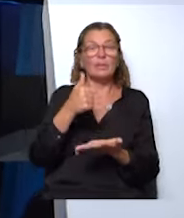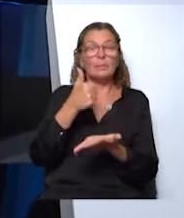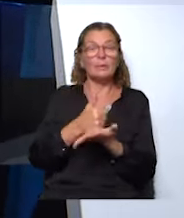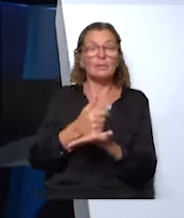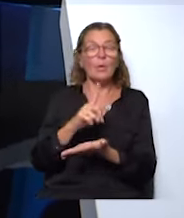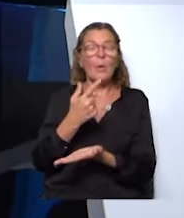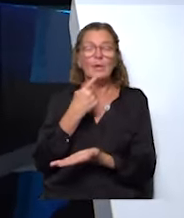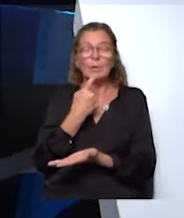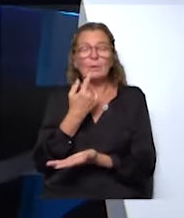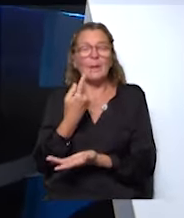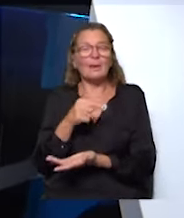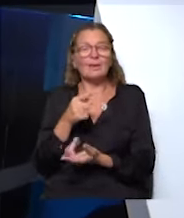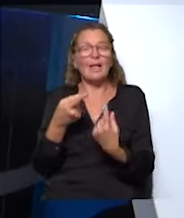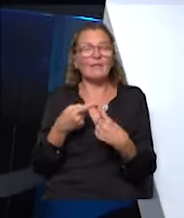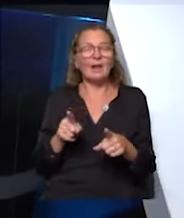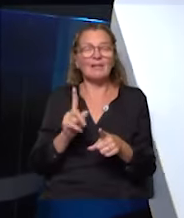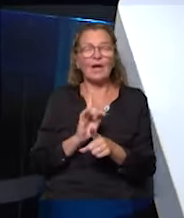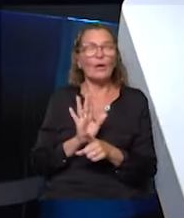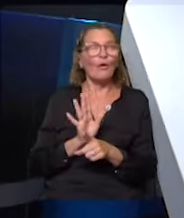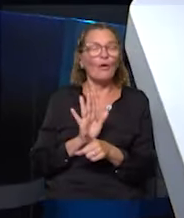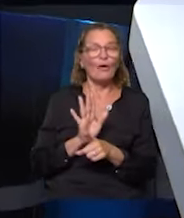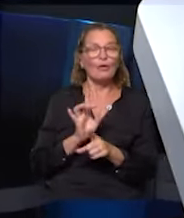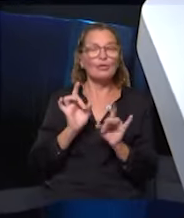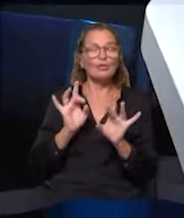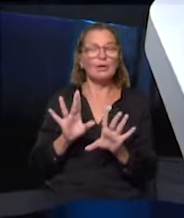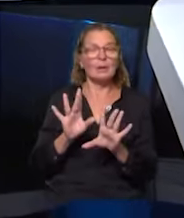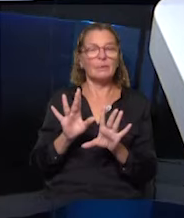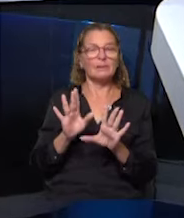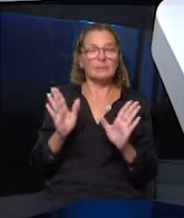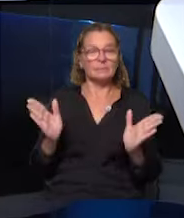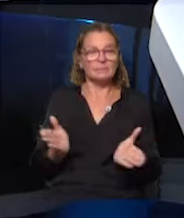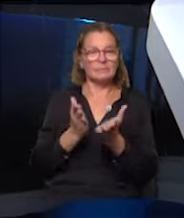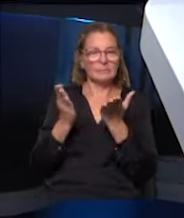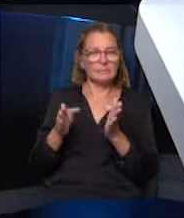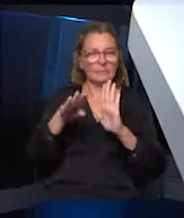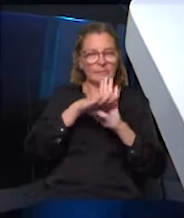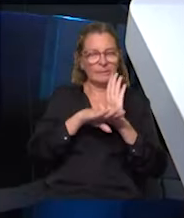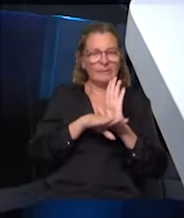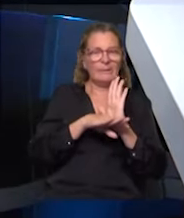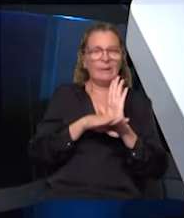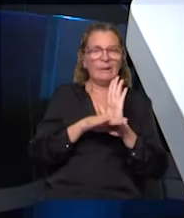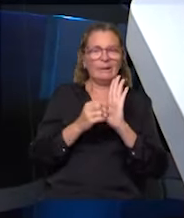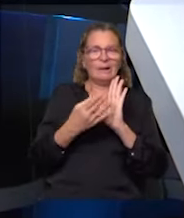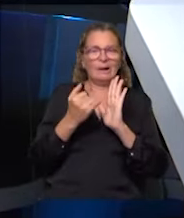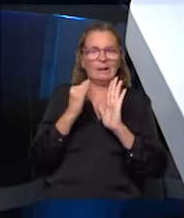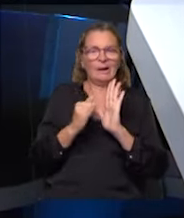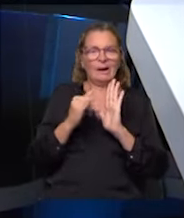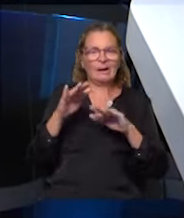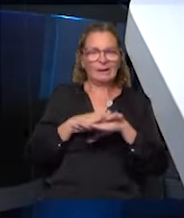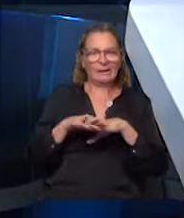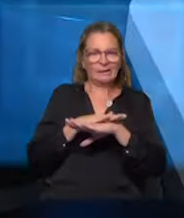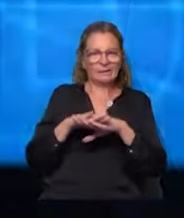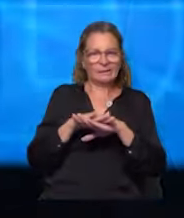pero sin duda Pero la las diferencias no es solo en la cuestión del empuje programático porque sí tenemos bases